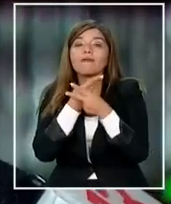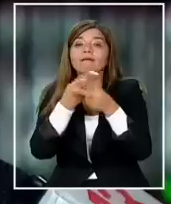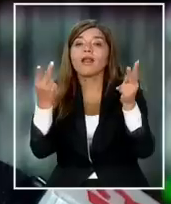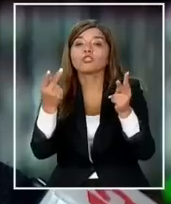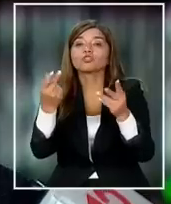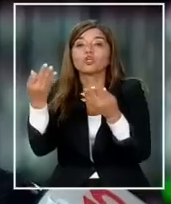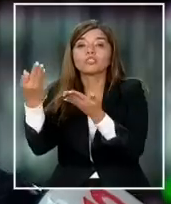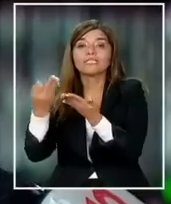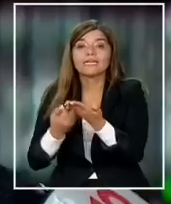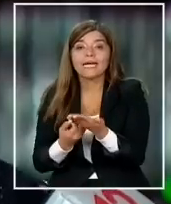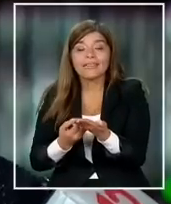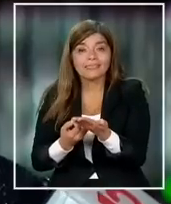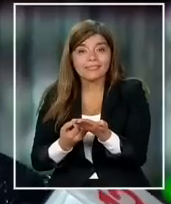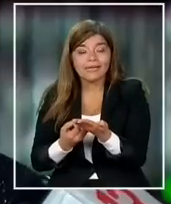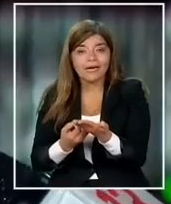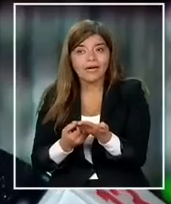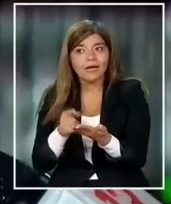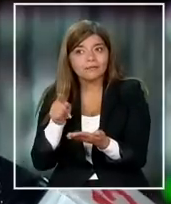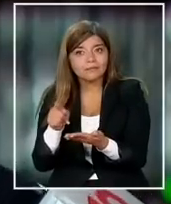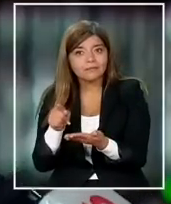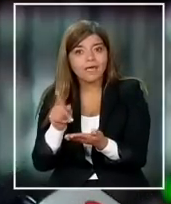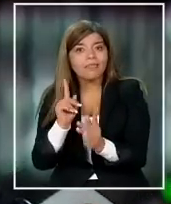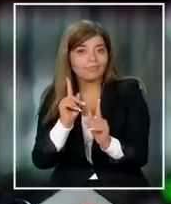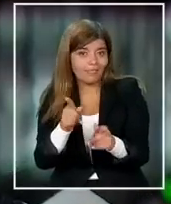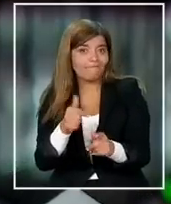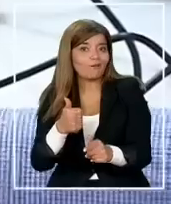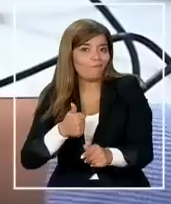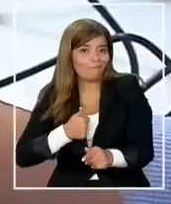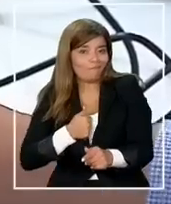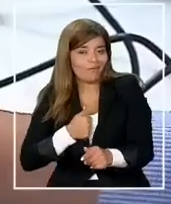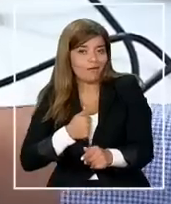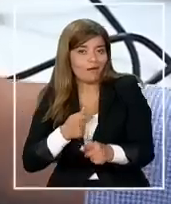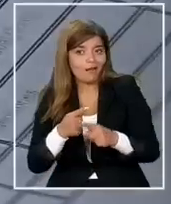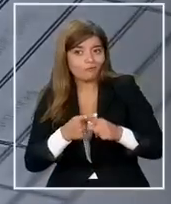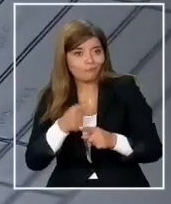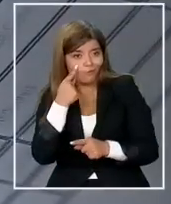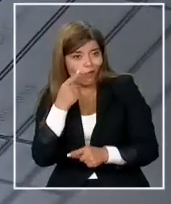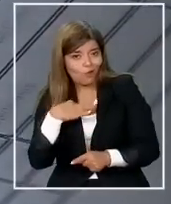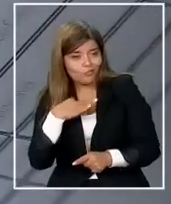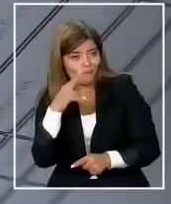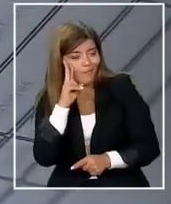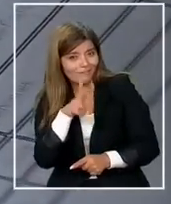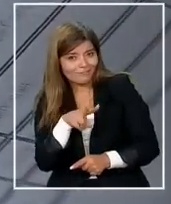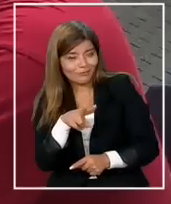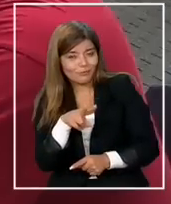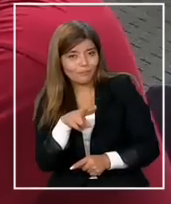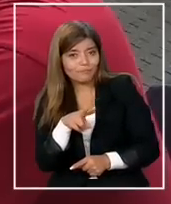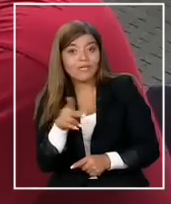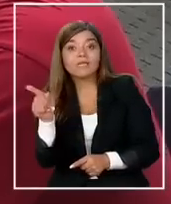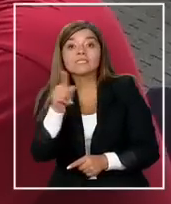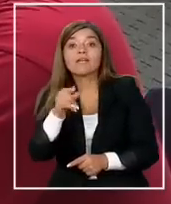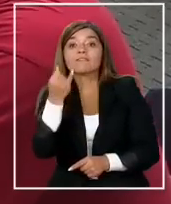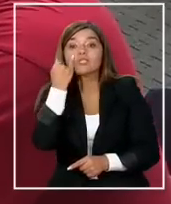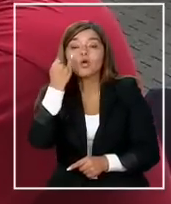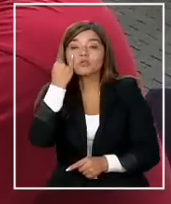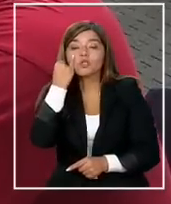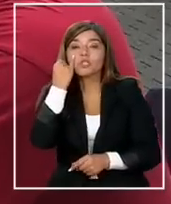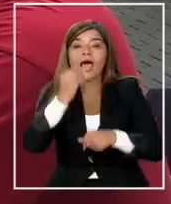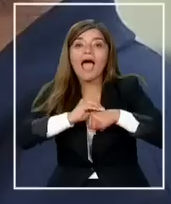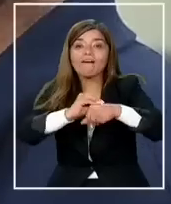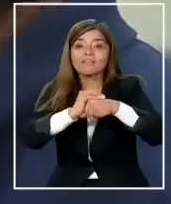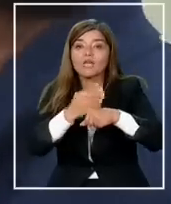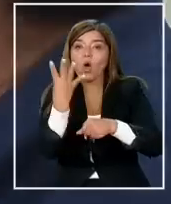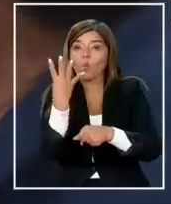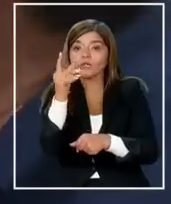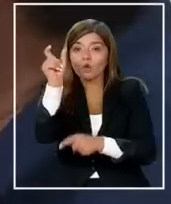que sean un ejemplo frente al resto de la ciudadanía. El Servicio de Impuestos Internos está notificando a 4 personas